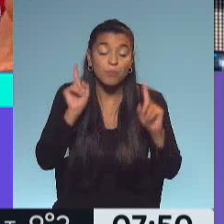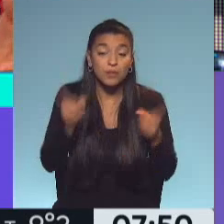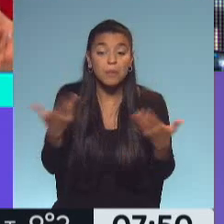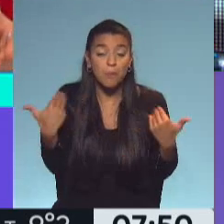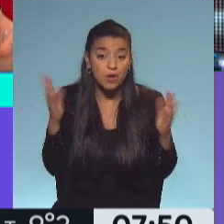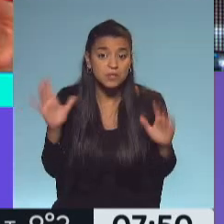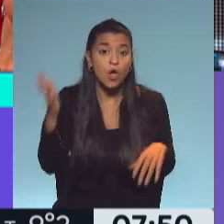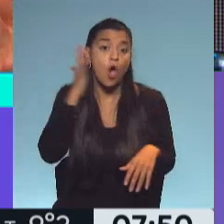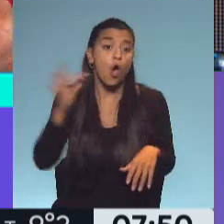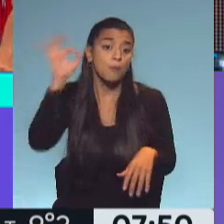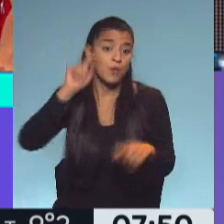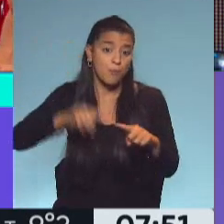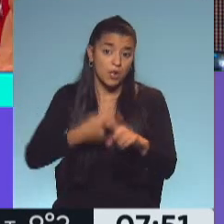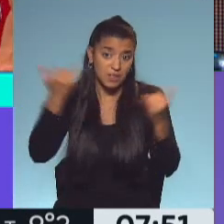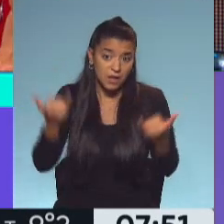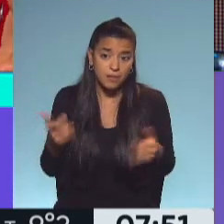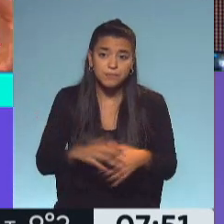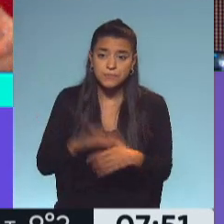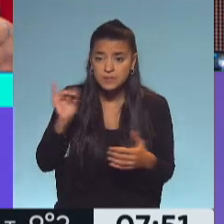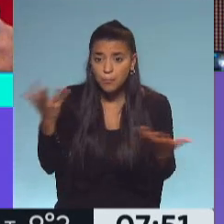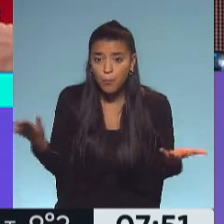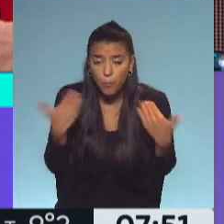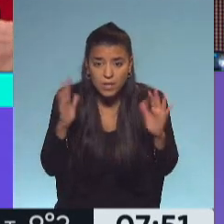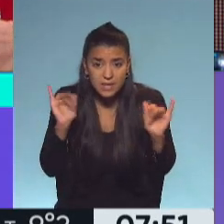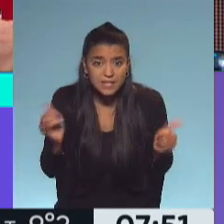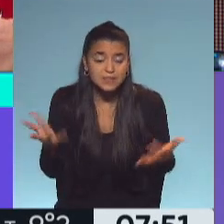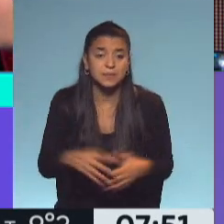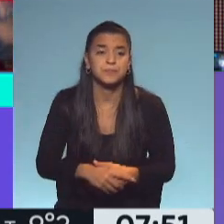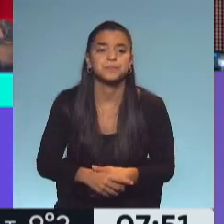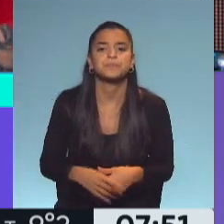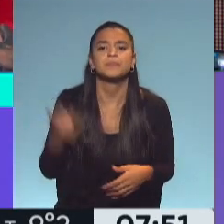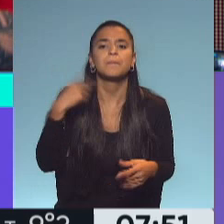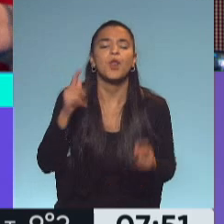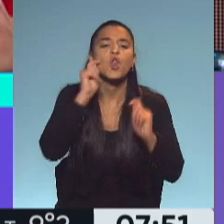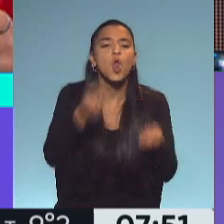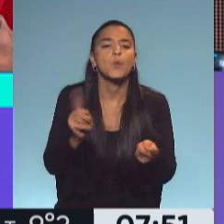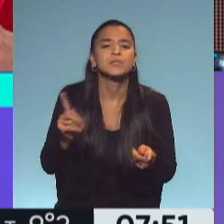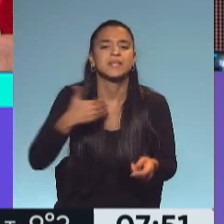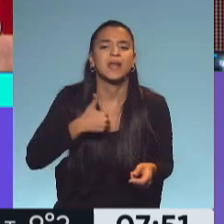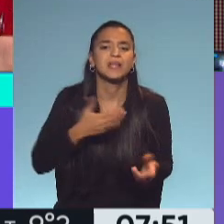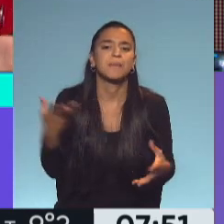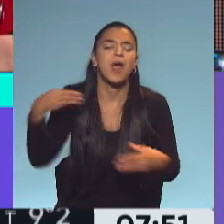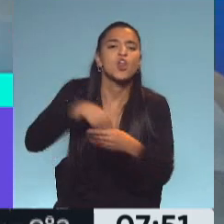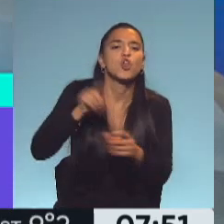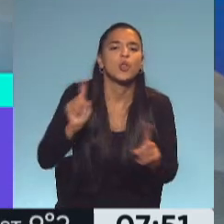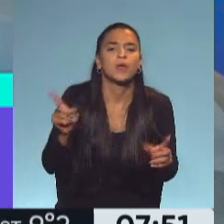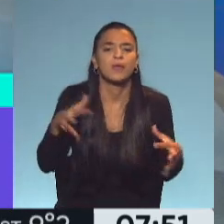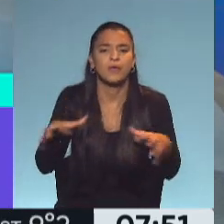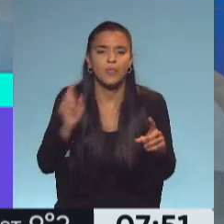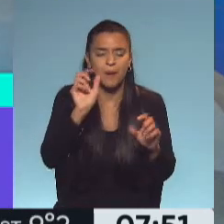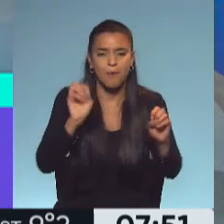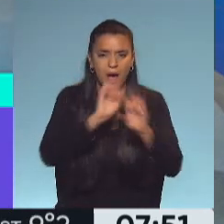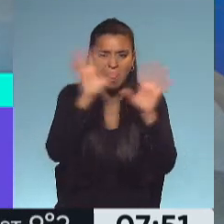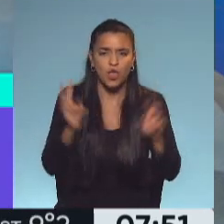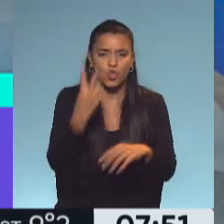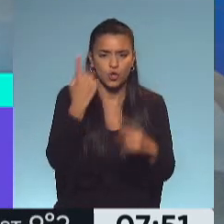probablemente, ¿por qué no?, su posición política. La tiene, sí. Probablemente la tenga. Ahora, que no visita a la Argentina para no interceder pero en la... vos sabés lo que pasa,